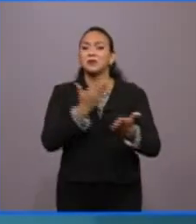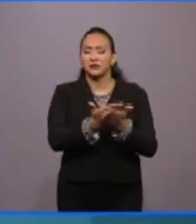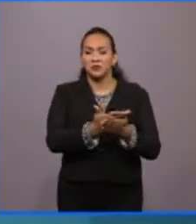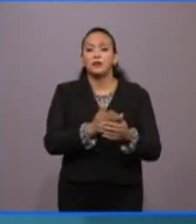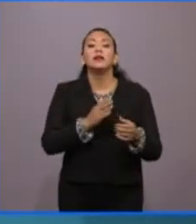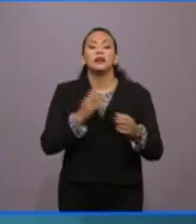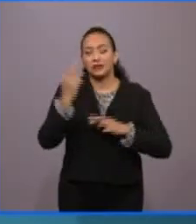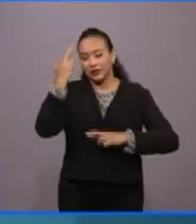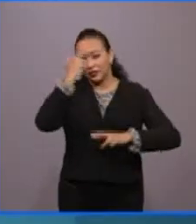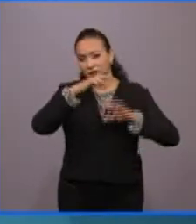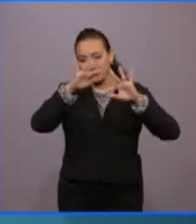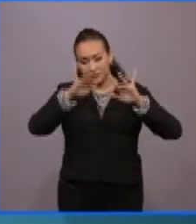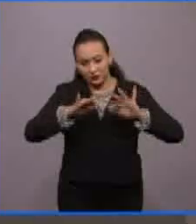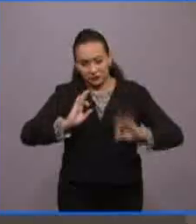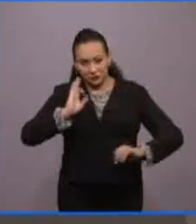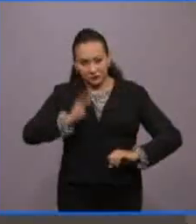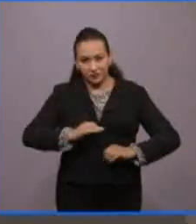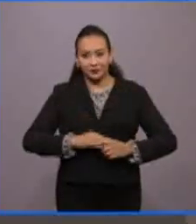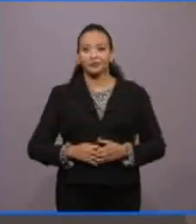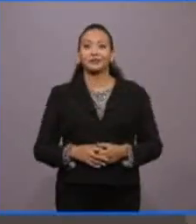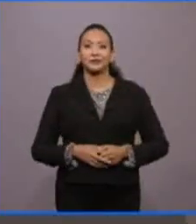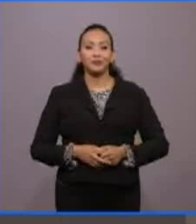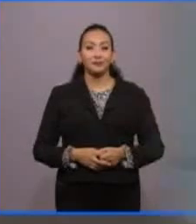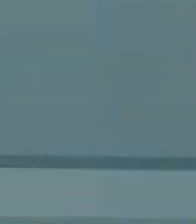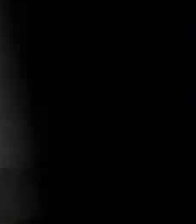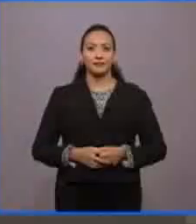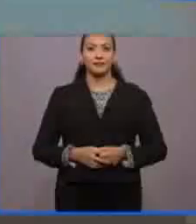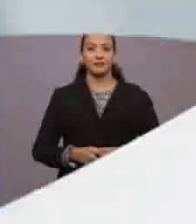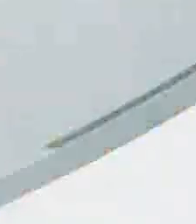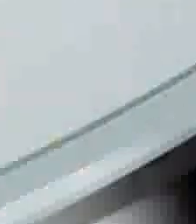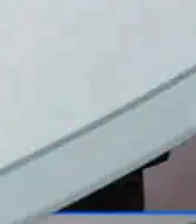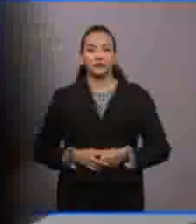confirmar el acuerdo y la resolución impugnada.